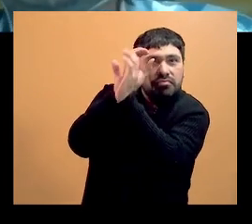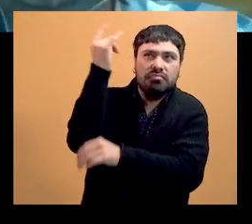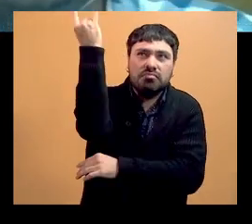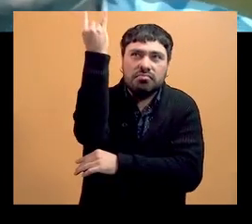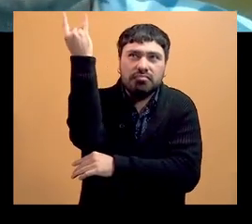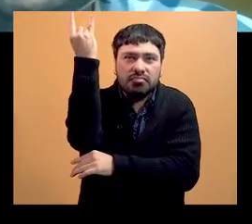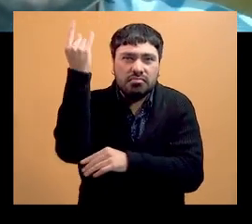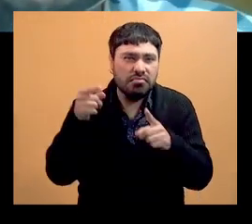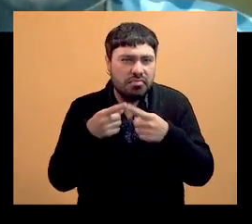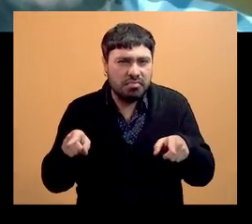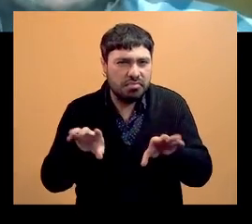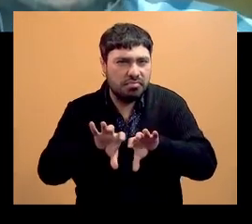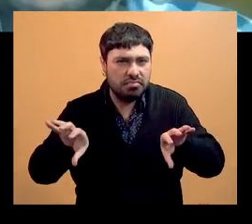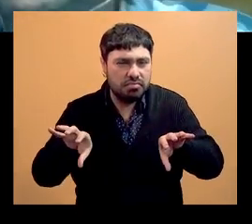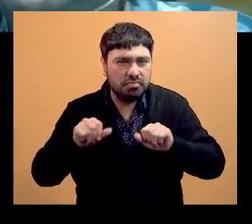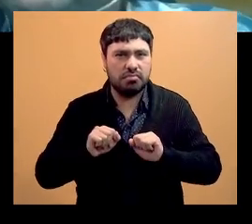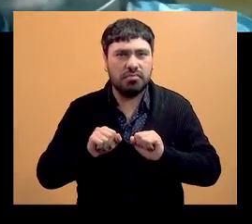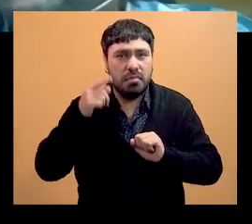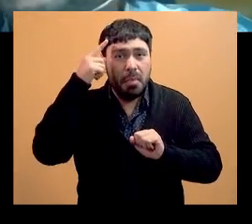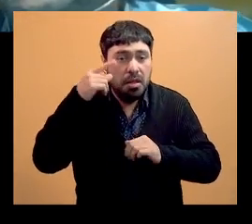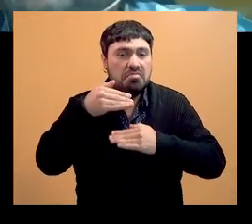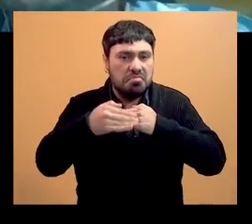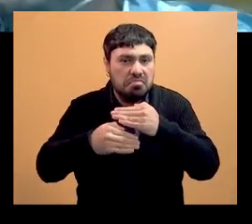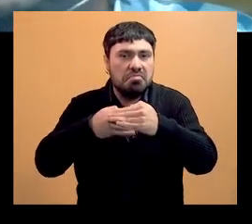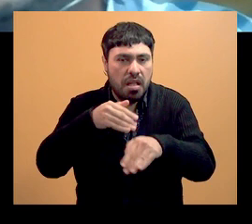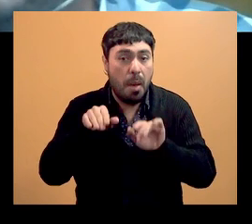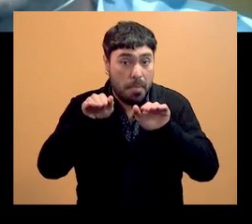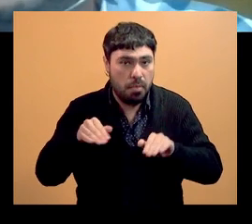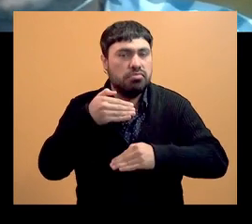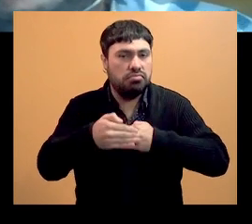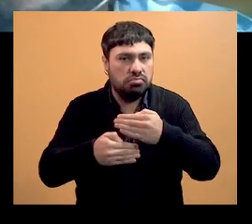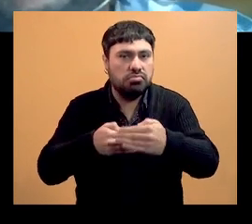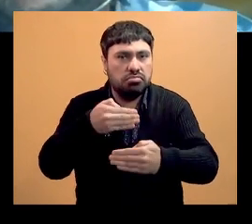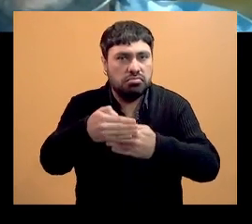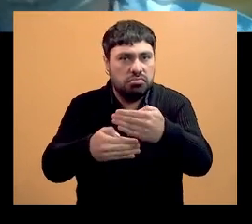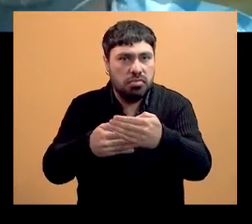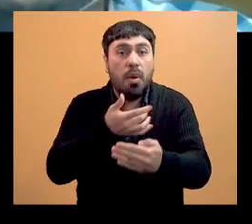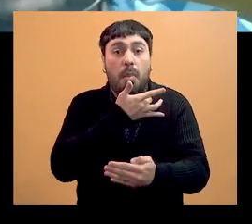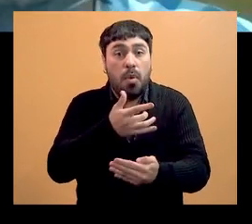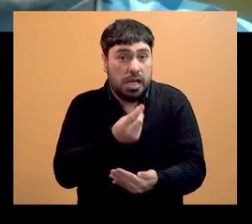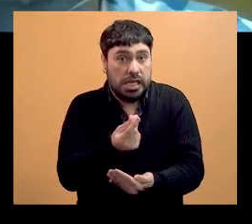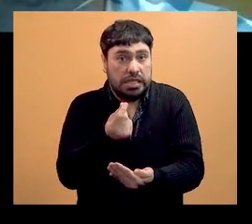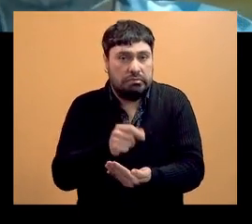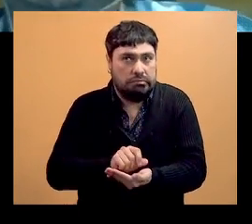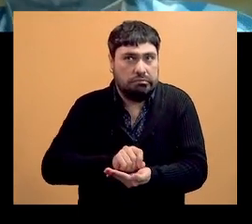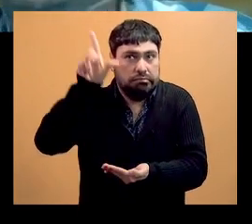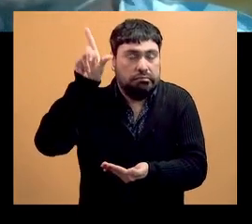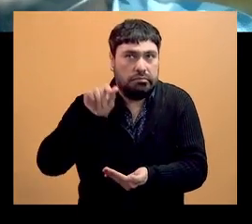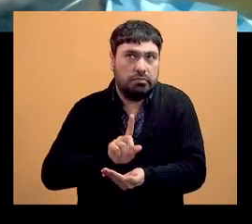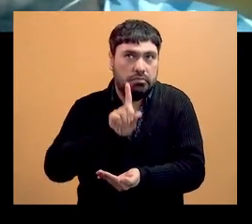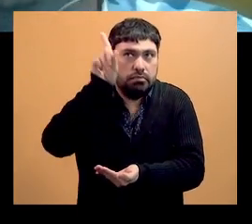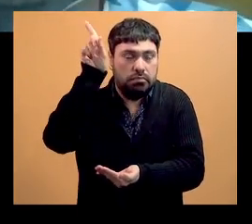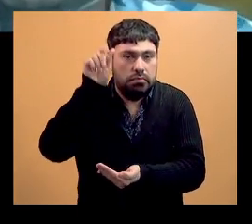manera progresiva, lentamente por supuesto, pero de manera progresiva, el costo de ir al espacio y las posibilidades que hay de